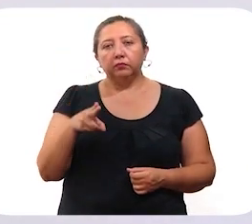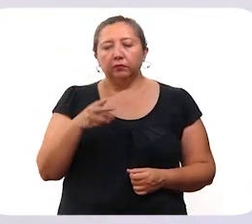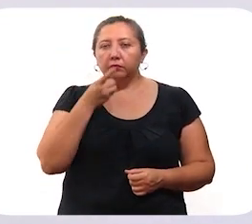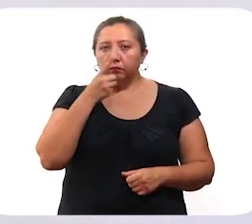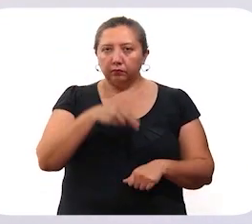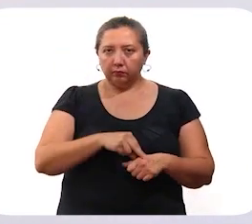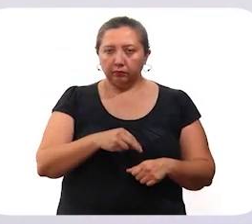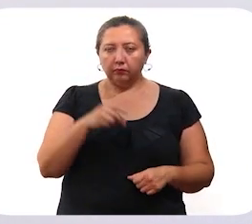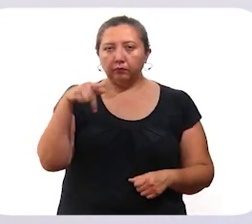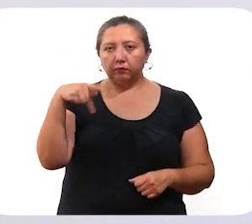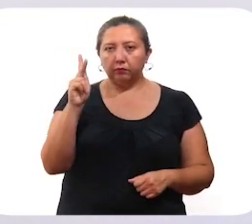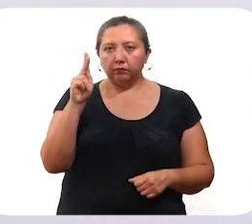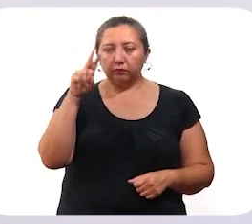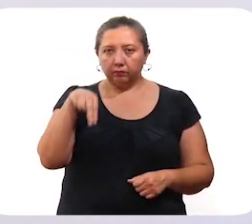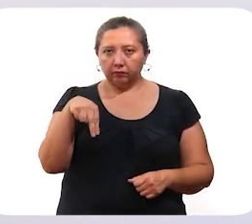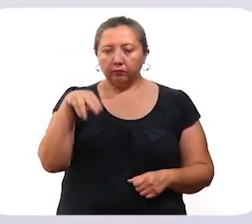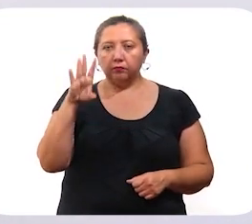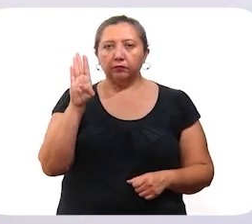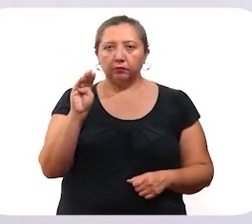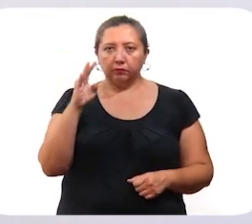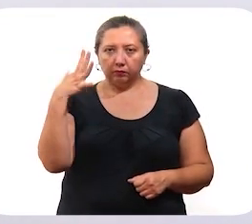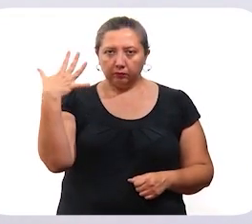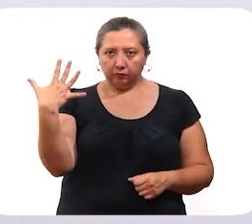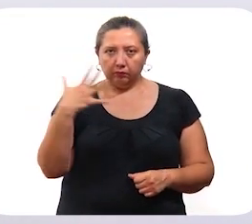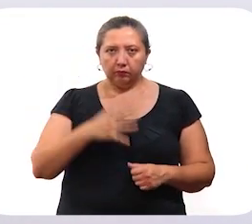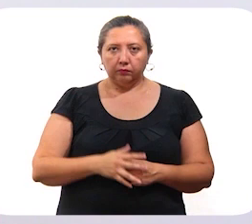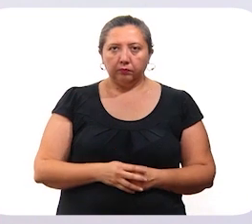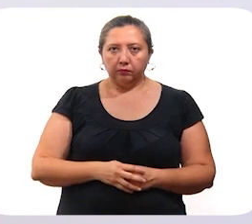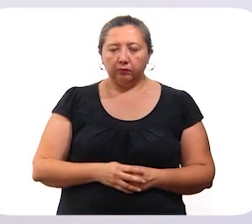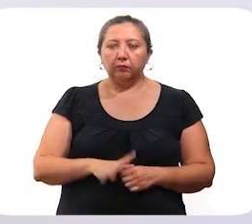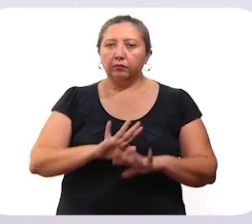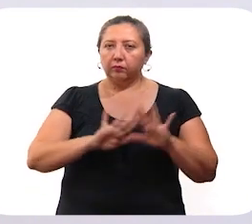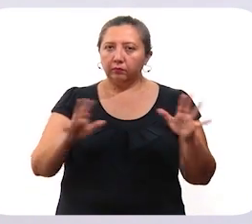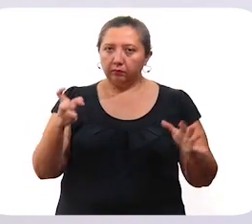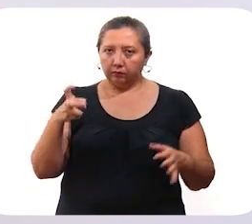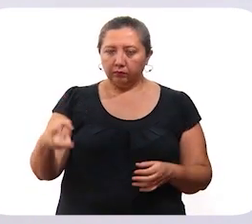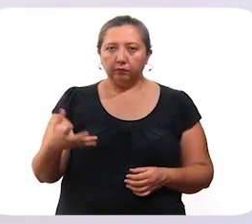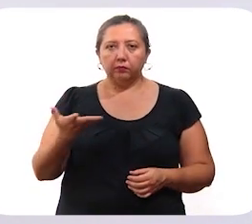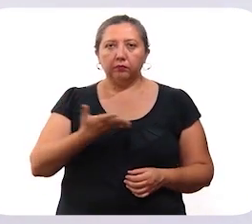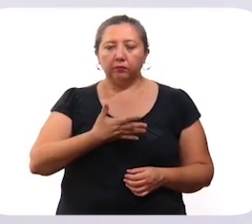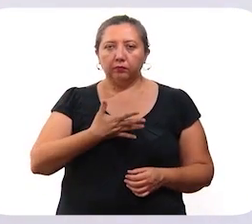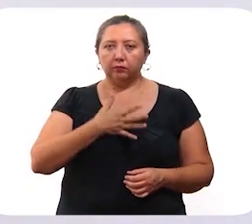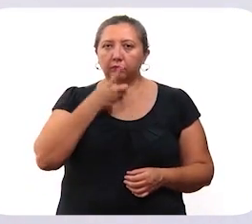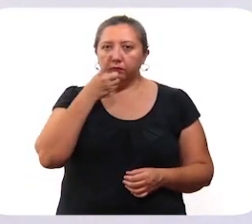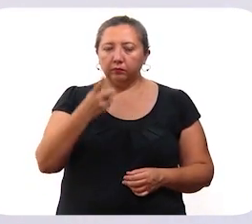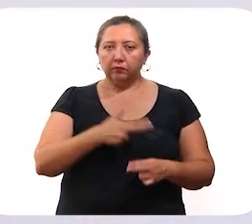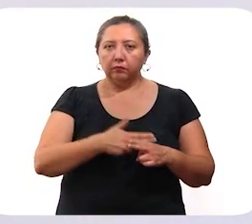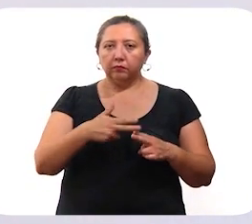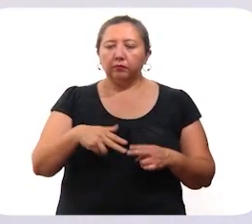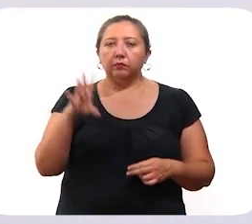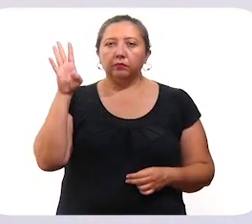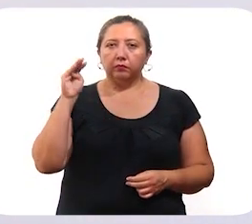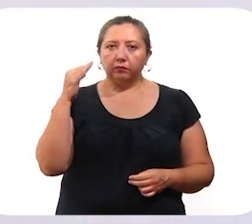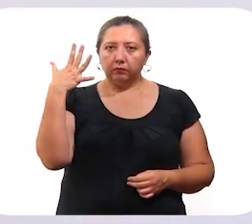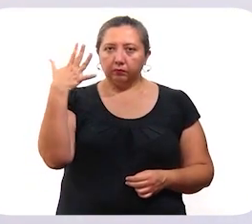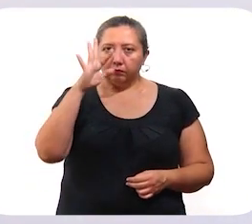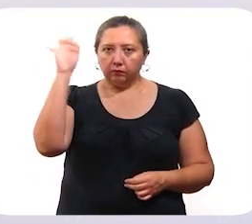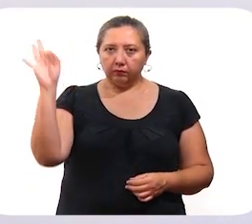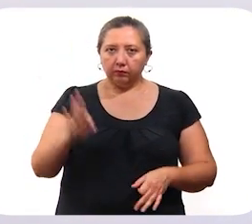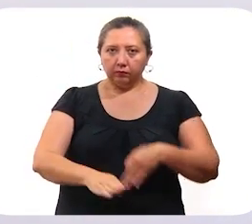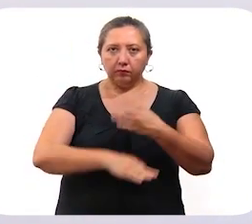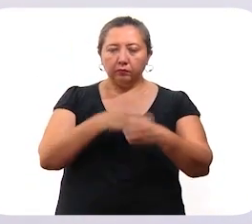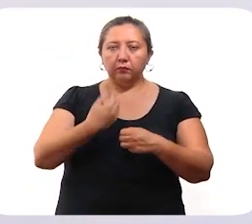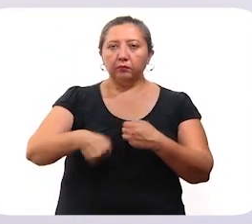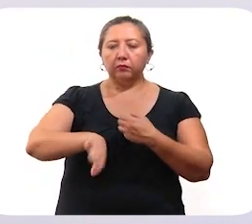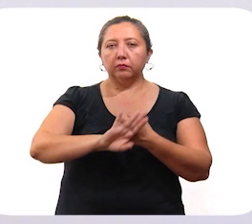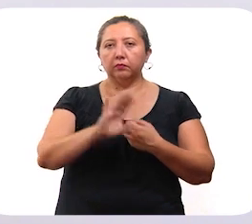uso grado médico como es el KN95, ya que estos tienen una cobertura hasta el del 95%